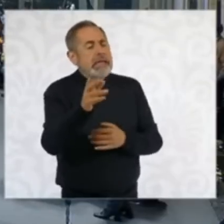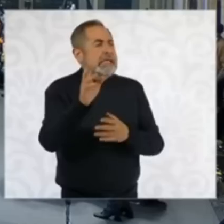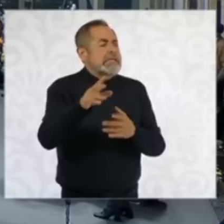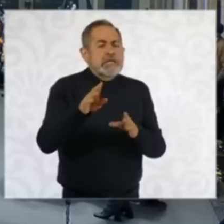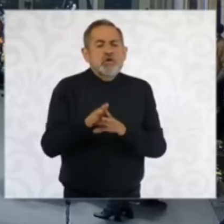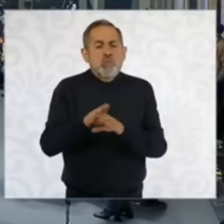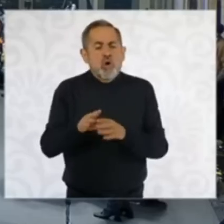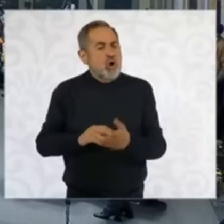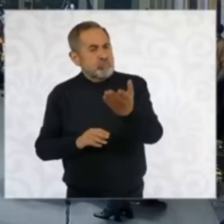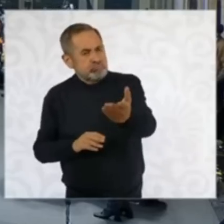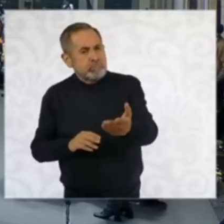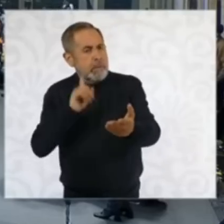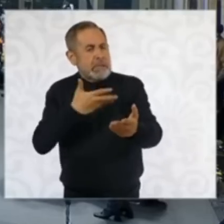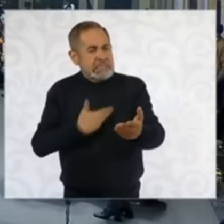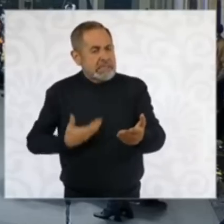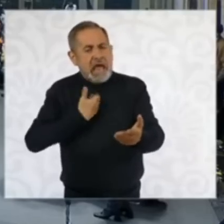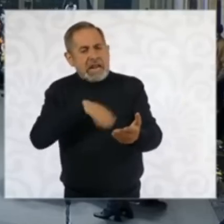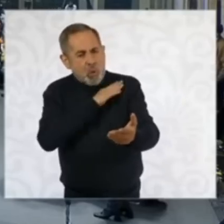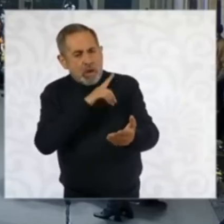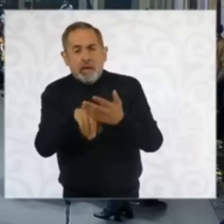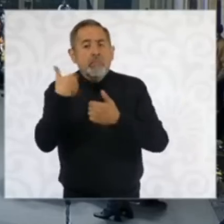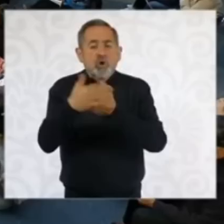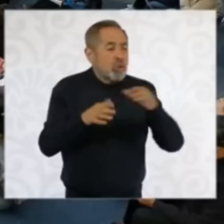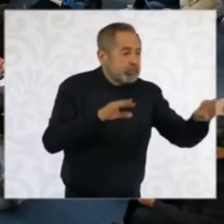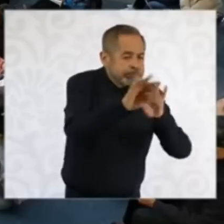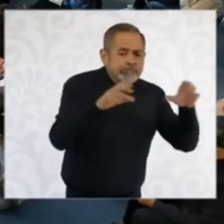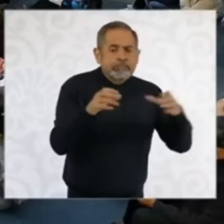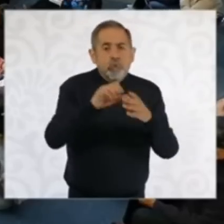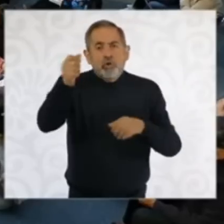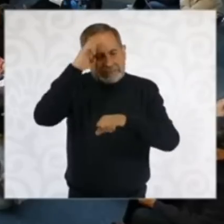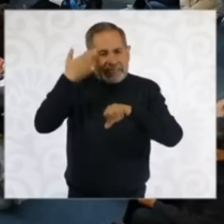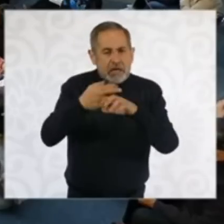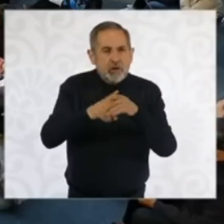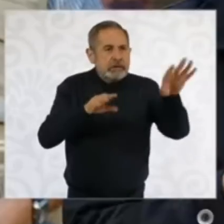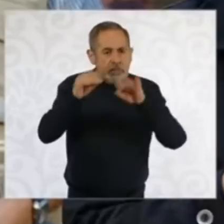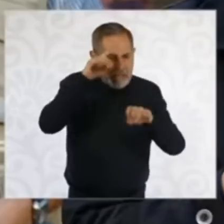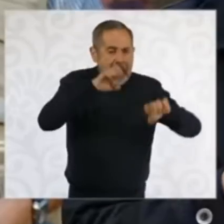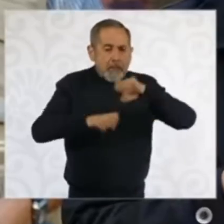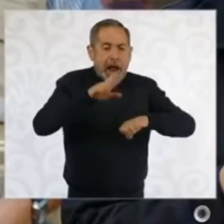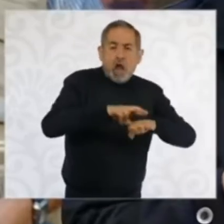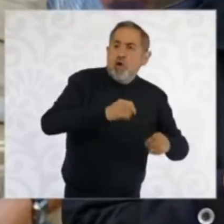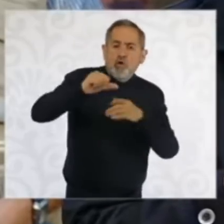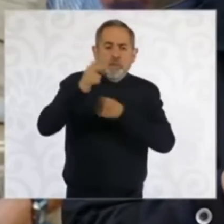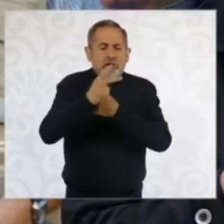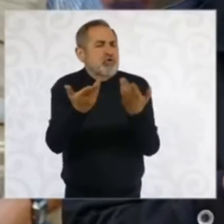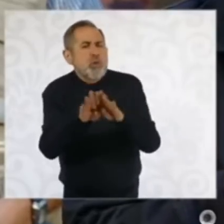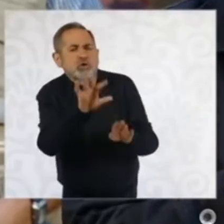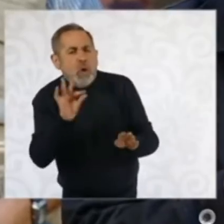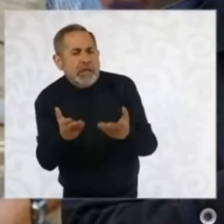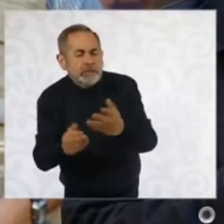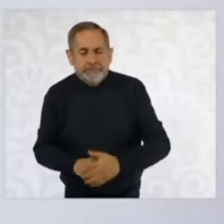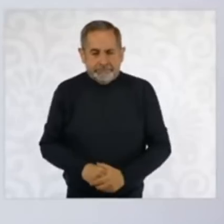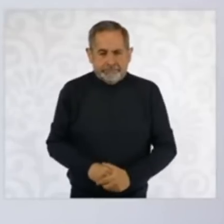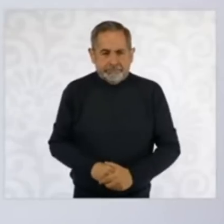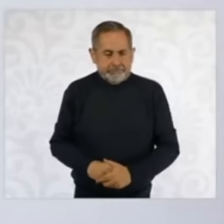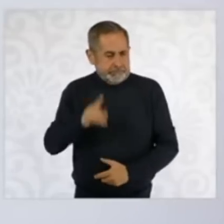la presidenta Claudia Sheinbaum va a elegir a los diplomáticos en el extranjero, a los diplomáticos mexicanos. Pues es